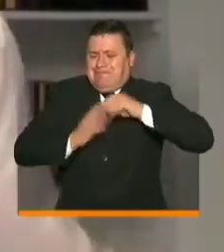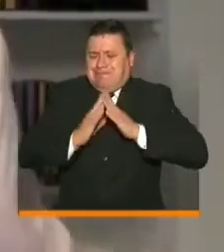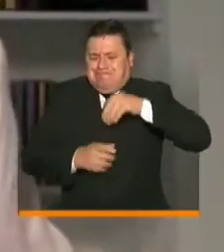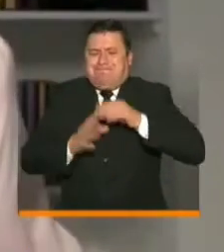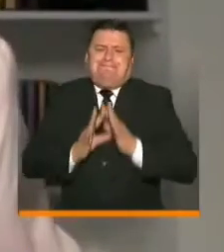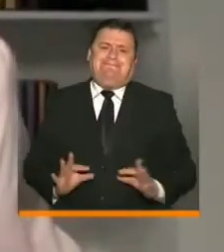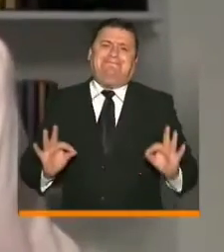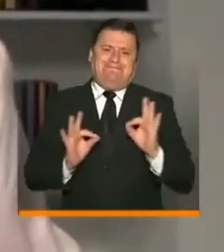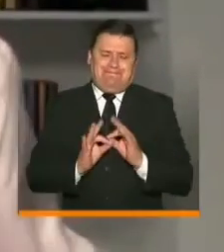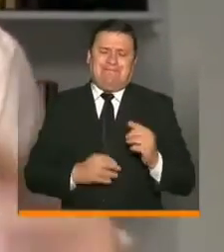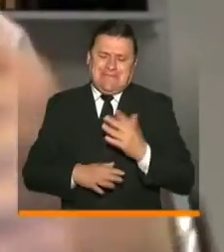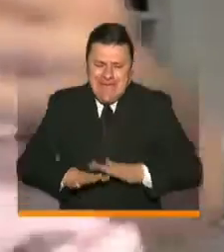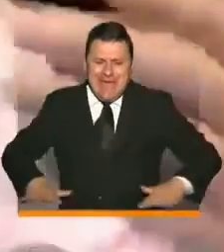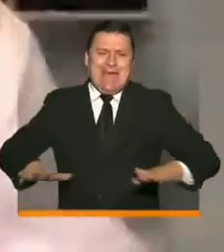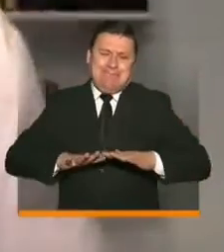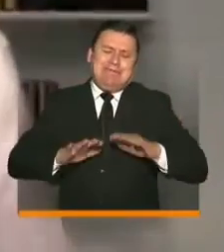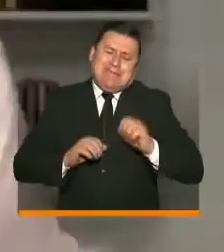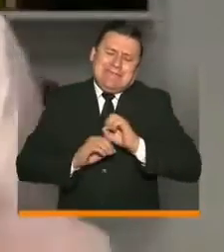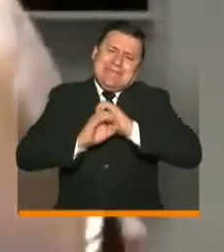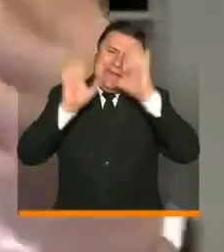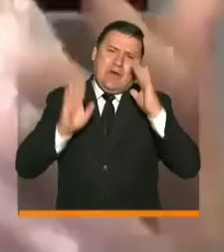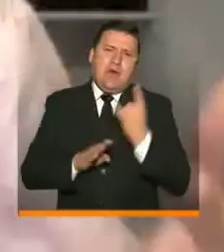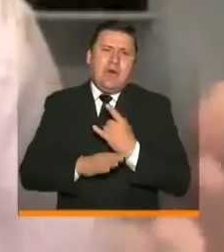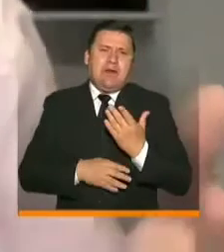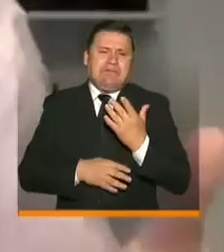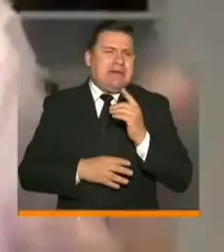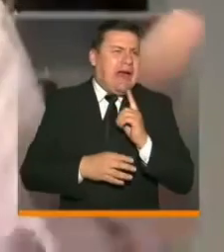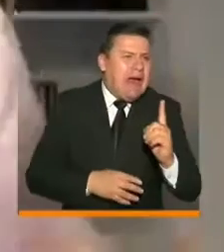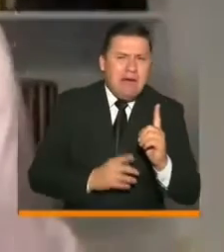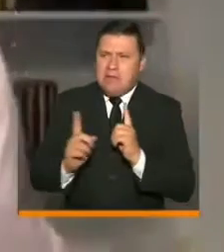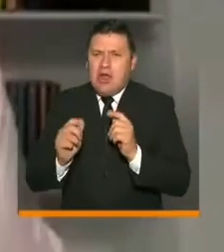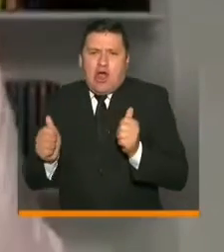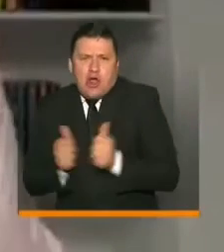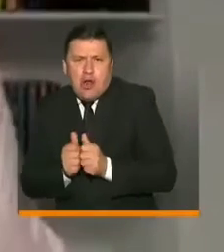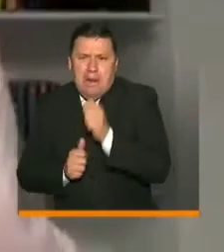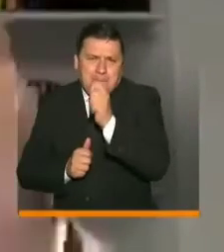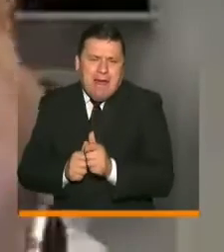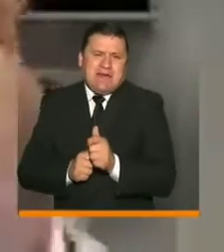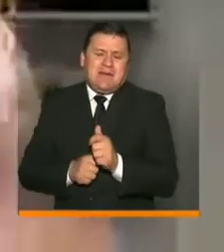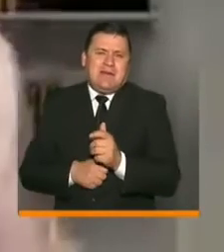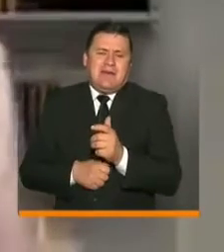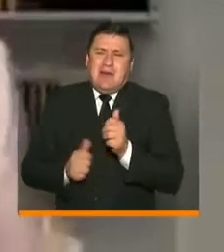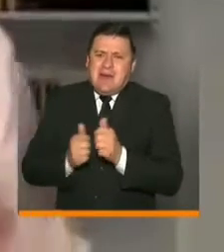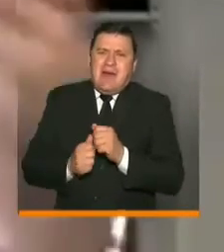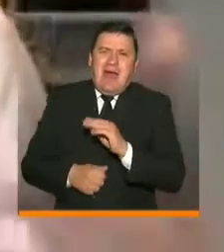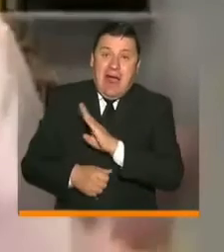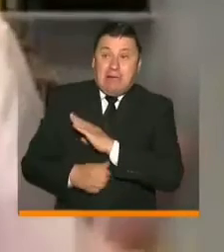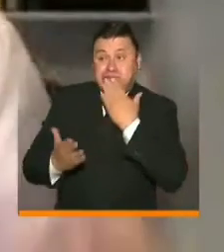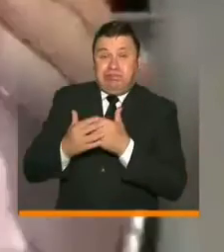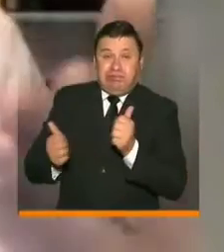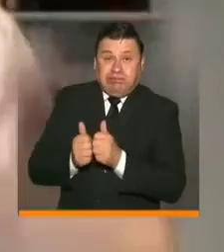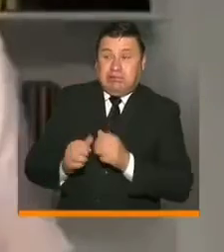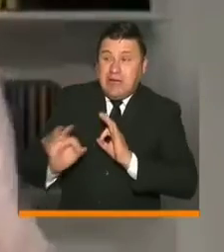pues señalización en el espacio público, el uso de vallas, acompañamiento del personal nuestro a la alcaldía, que le quiero agradecer sobre todo